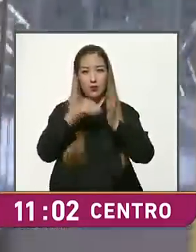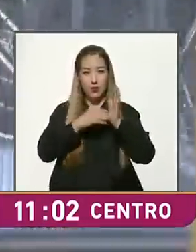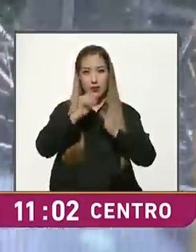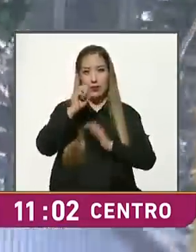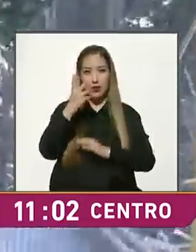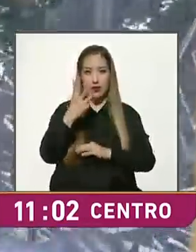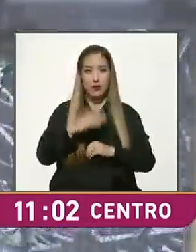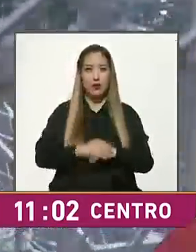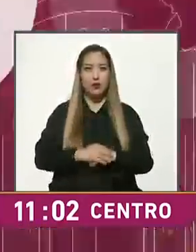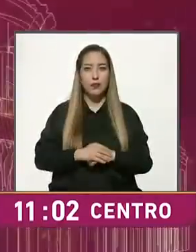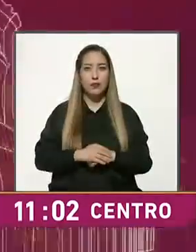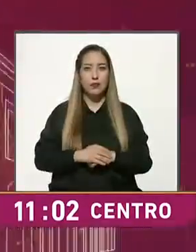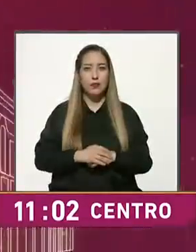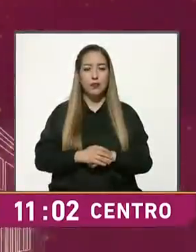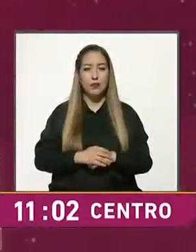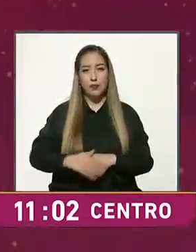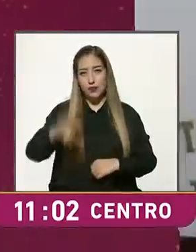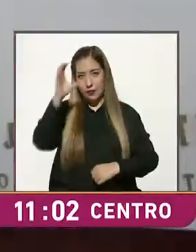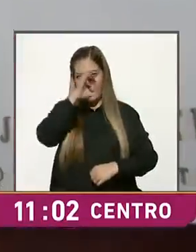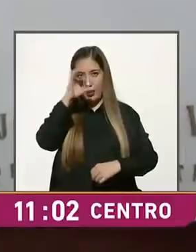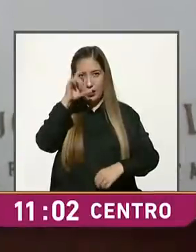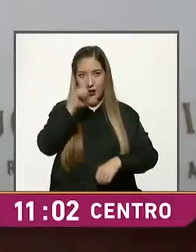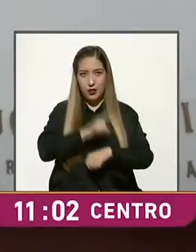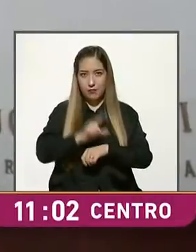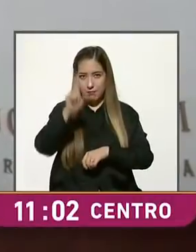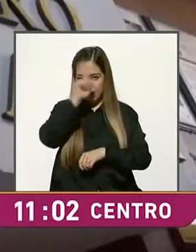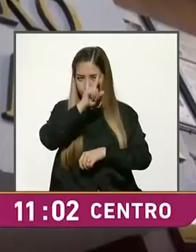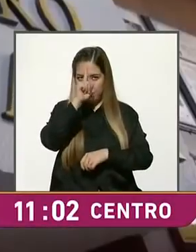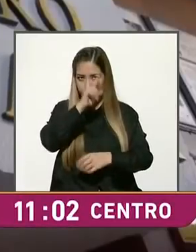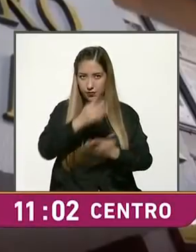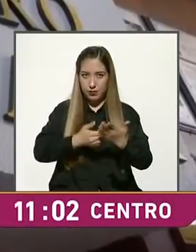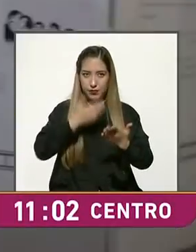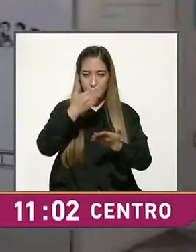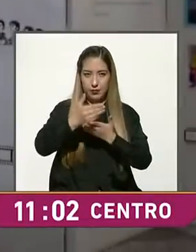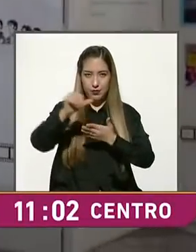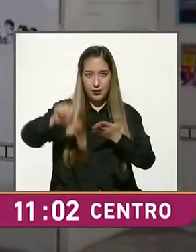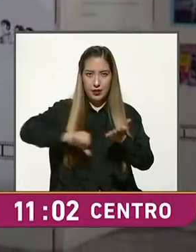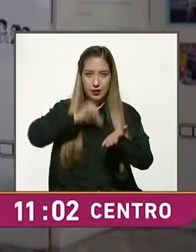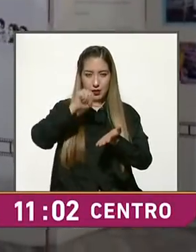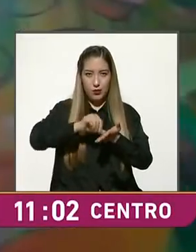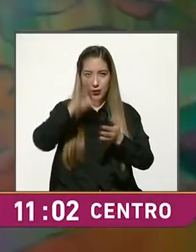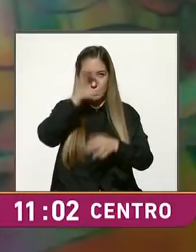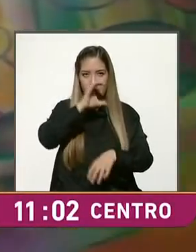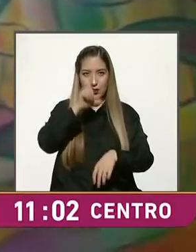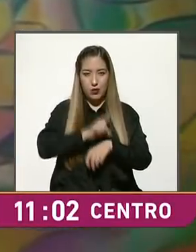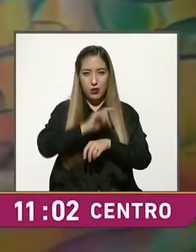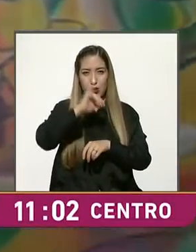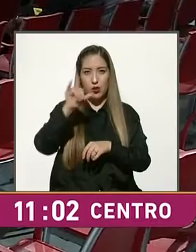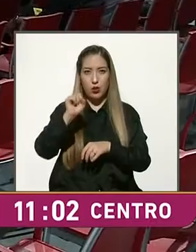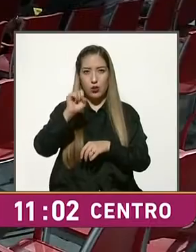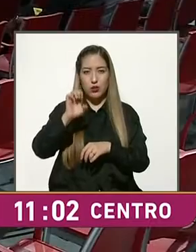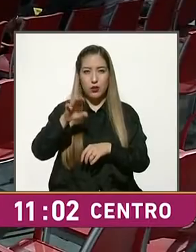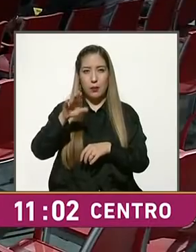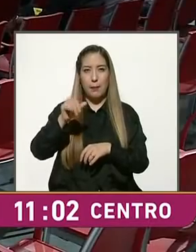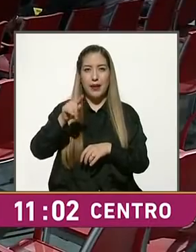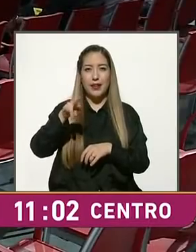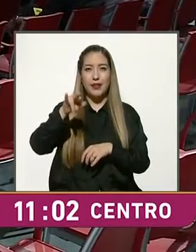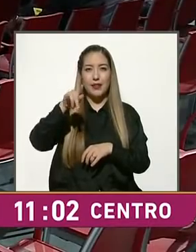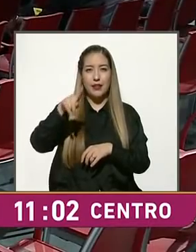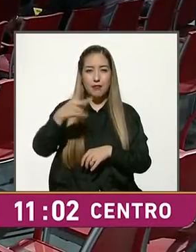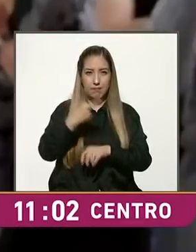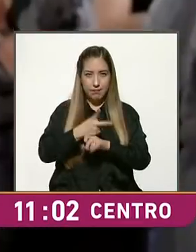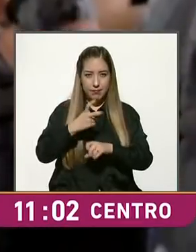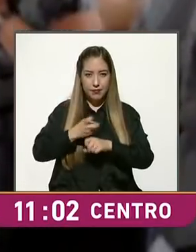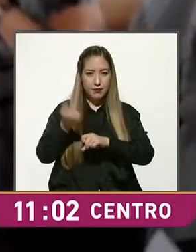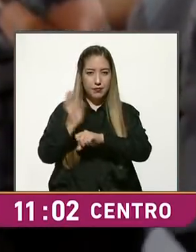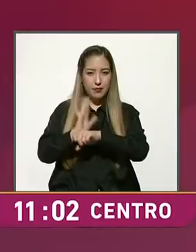2024. Y en la cultura, le tenemos una recomendación. El Centro Cultural José Martí invita a la proyección de la